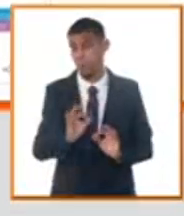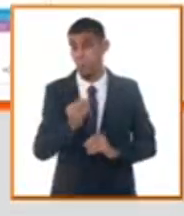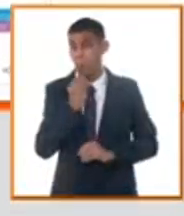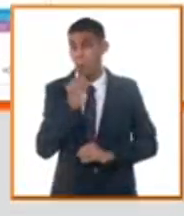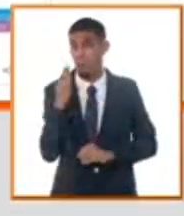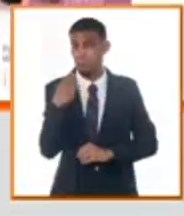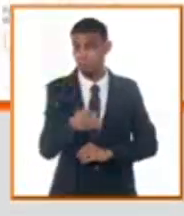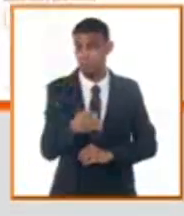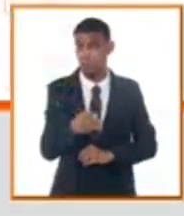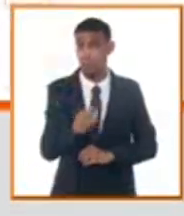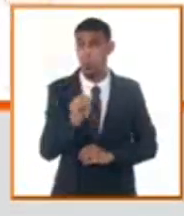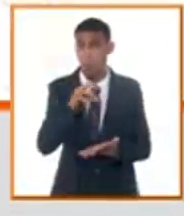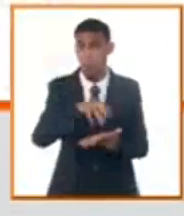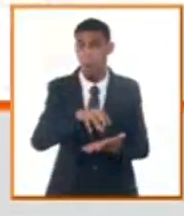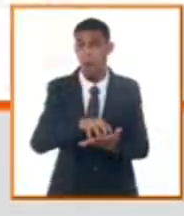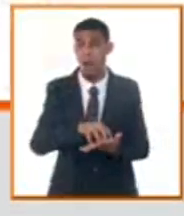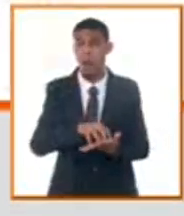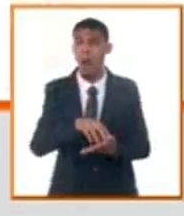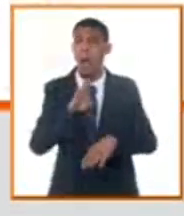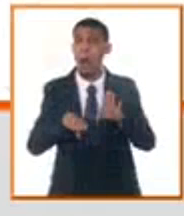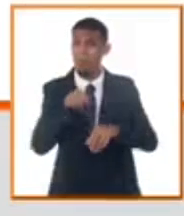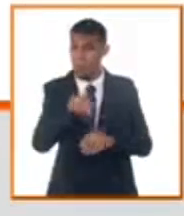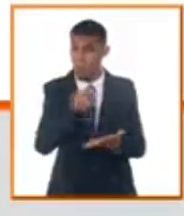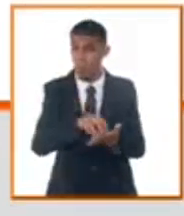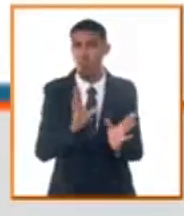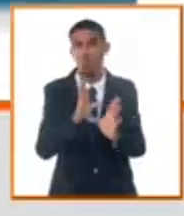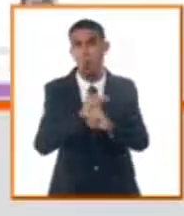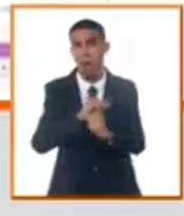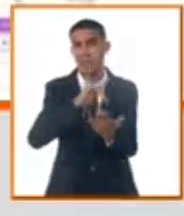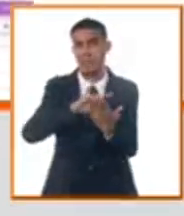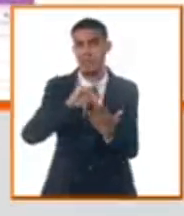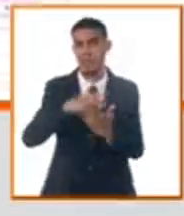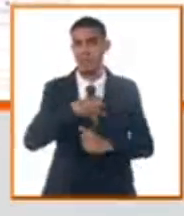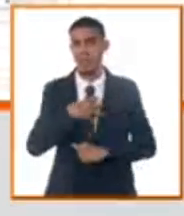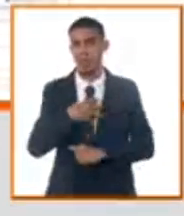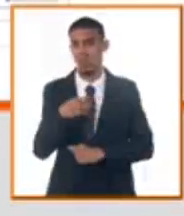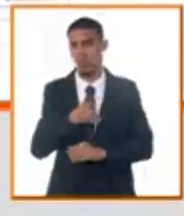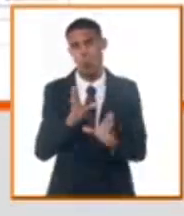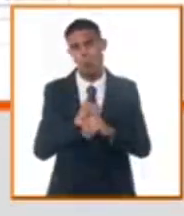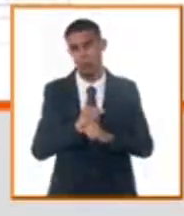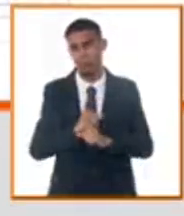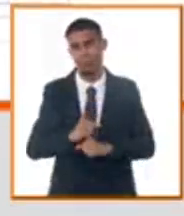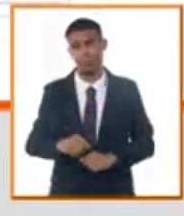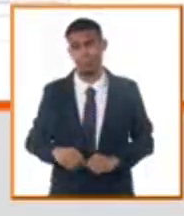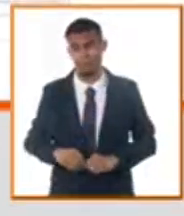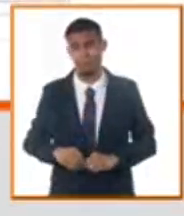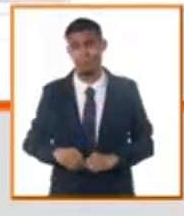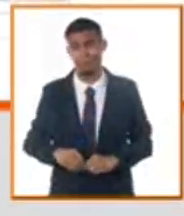propio del establecimiento no tiene la plataforma. Por tanto, el principal promotor, siempre hemos dicho,